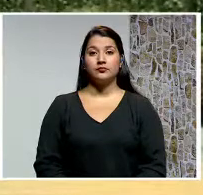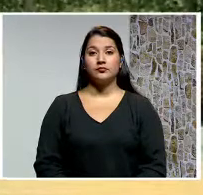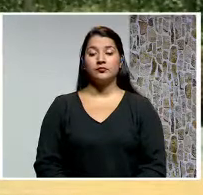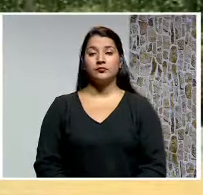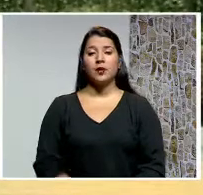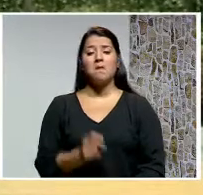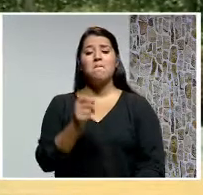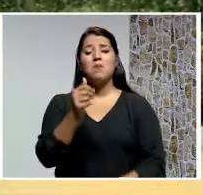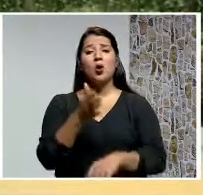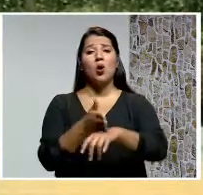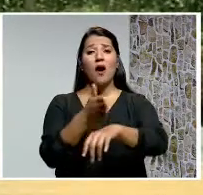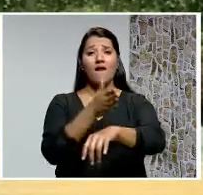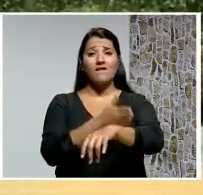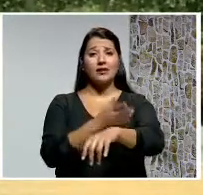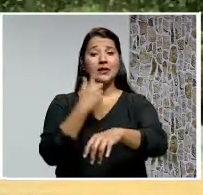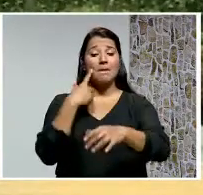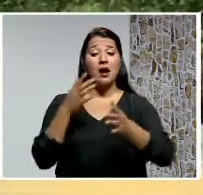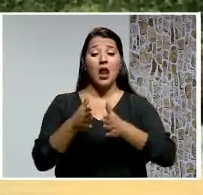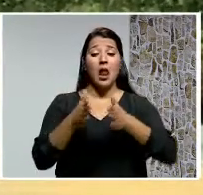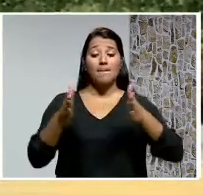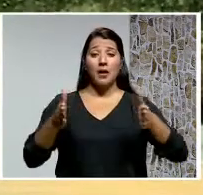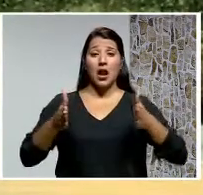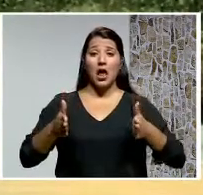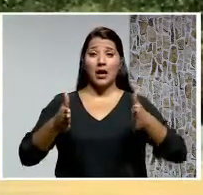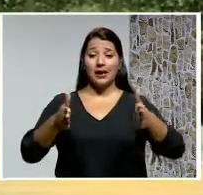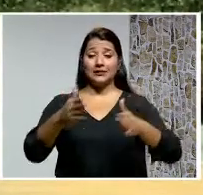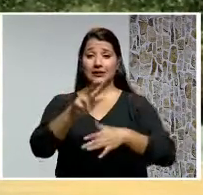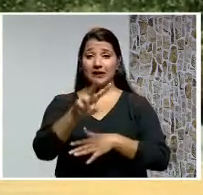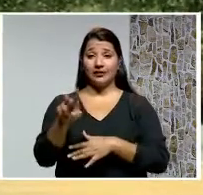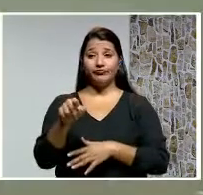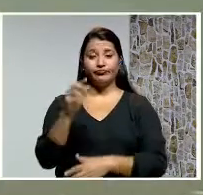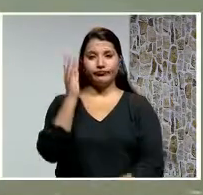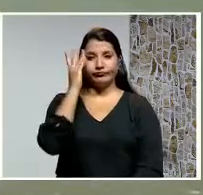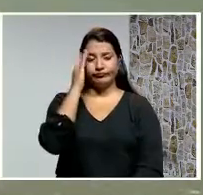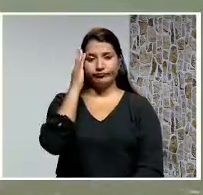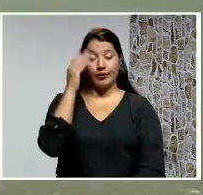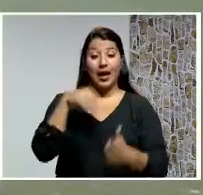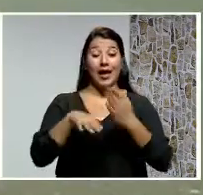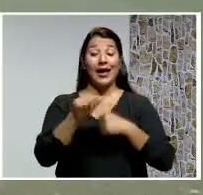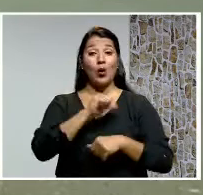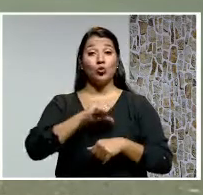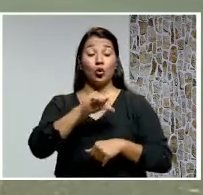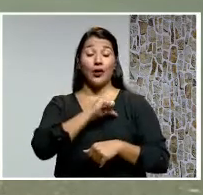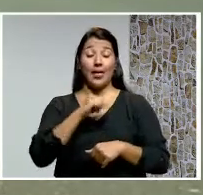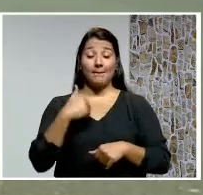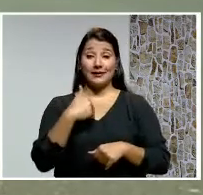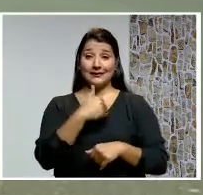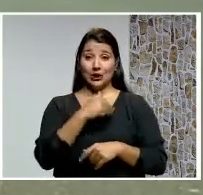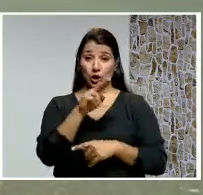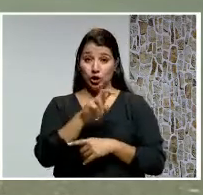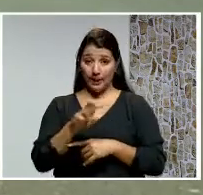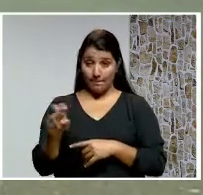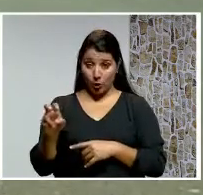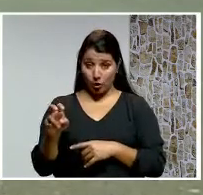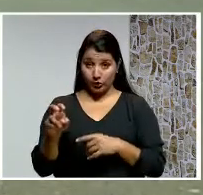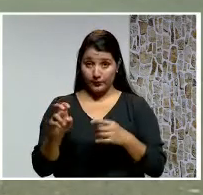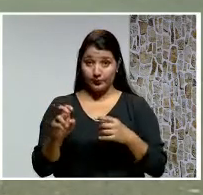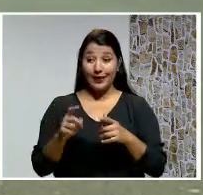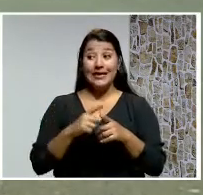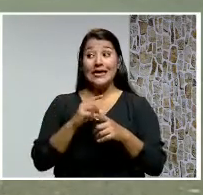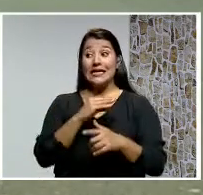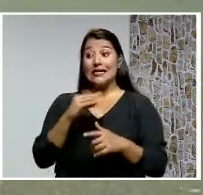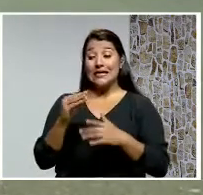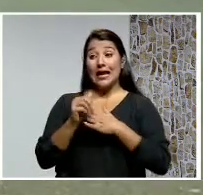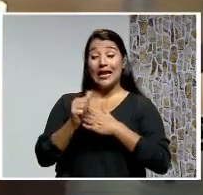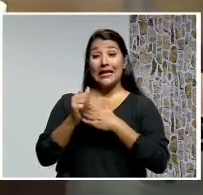El poco avance en ampliación de la ruta 32 genera preocupación en las autoridades del Ministerio de Transportes y líderes comunales de la